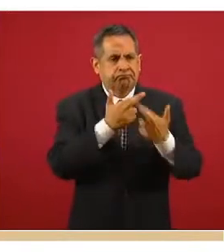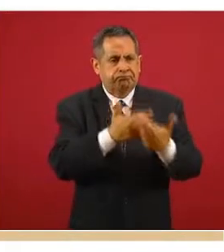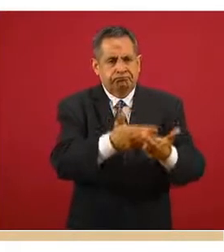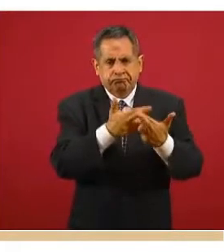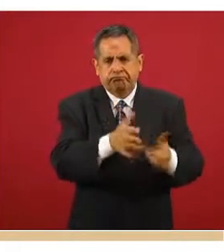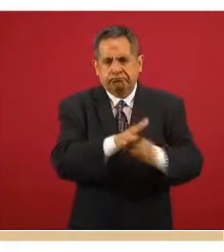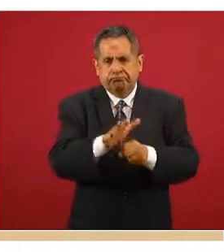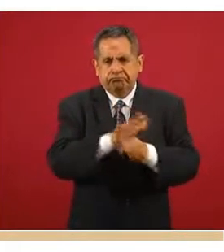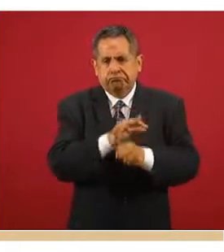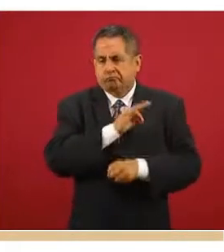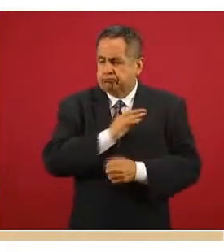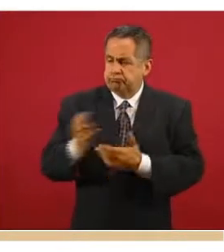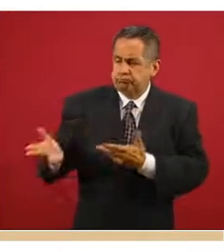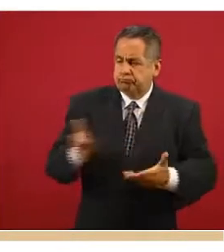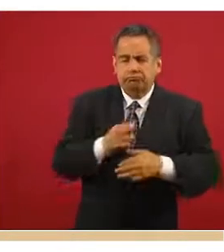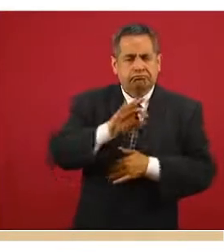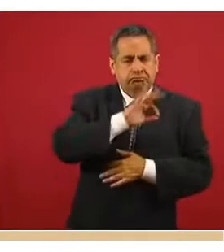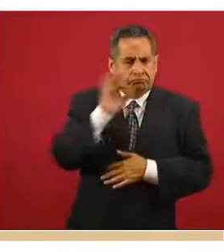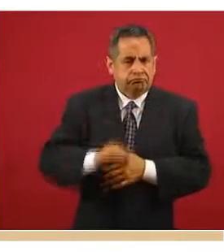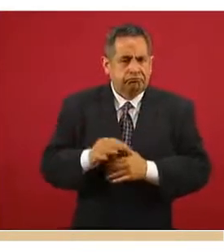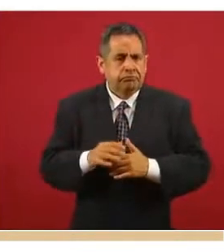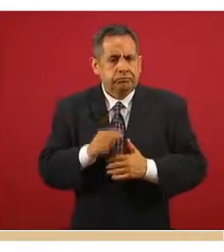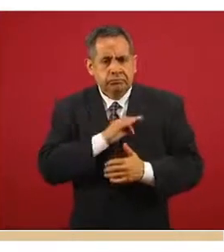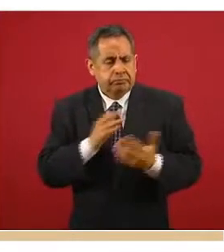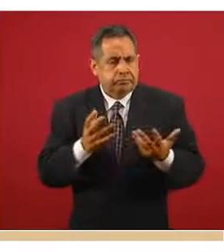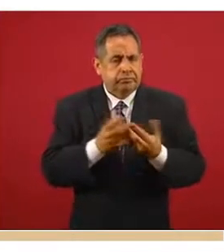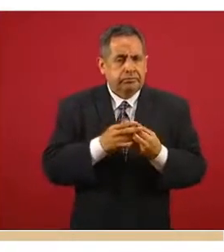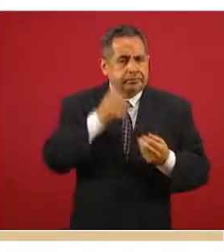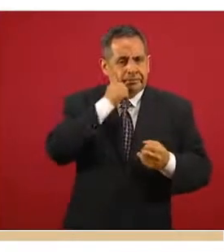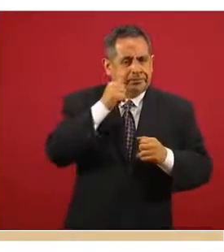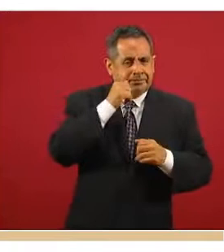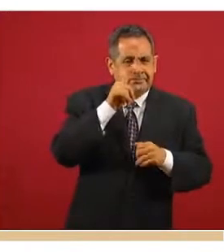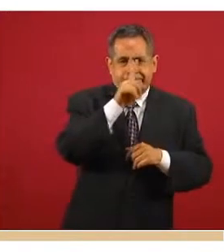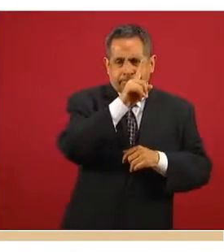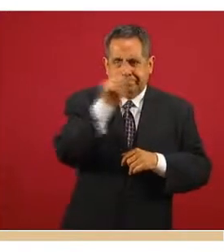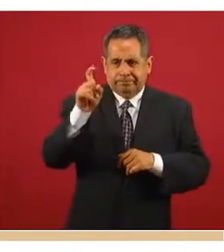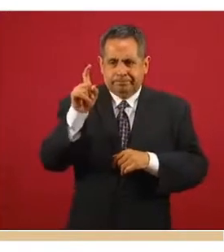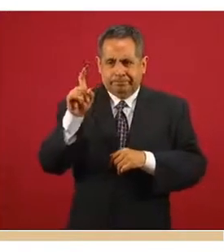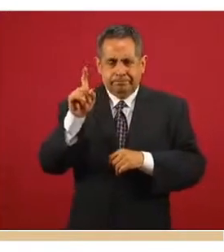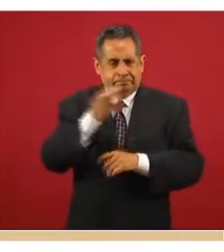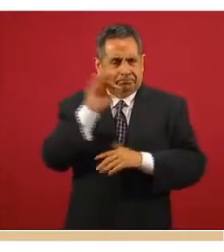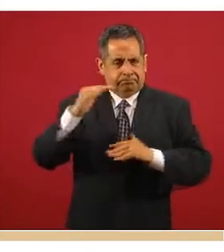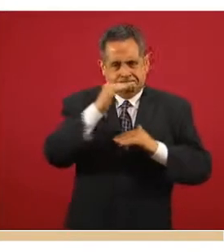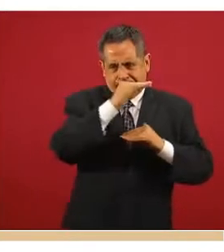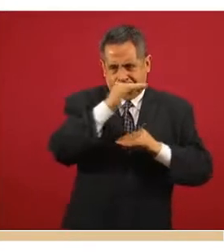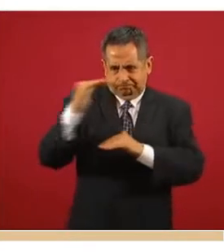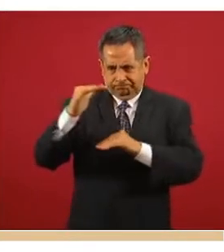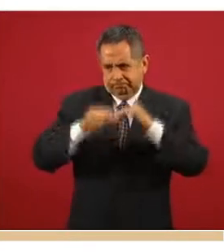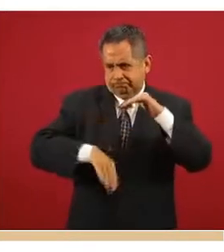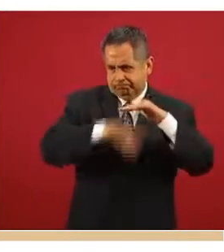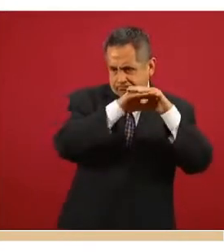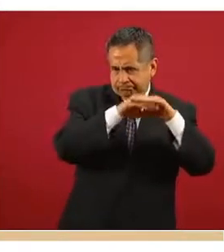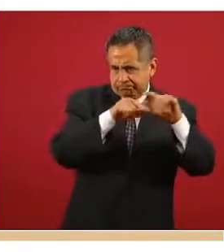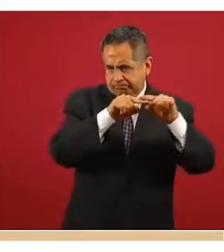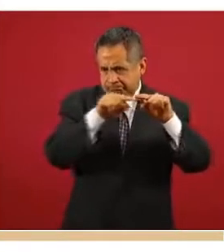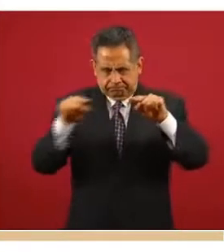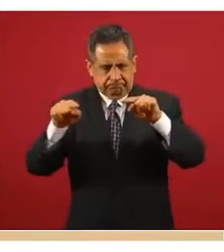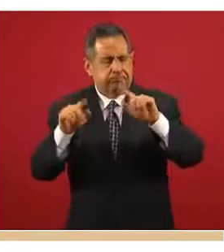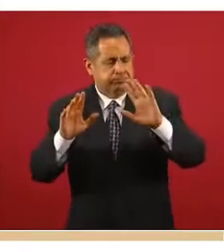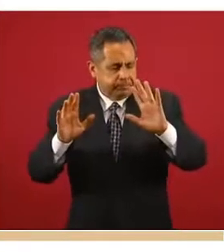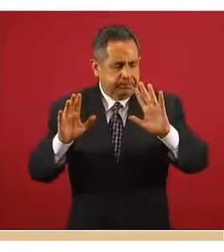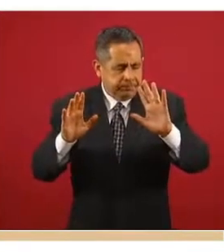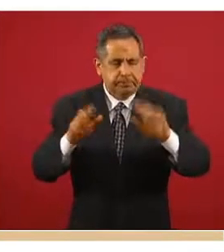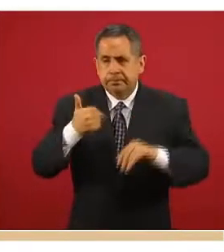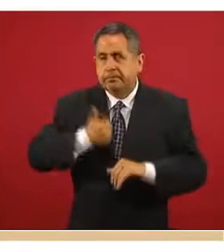porcentaje. El tamaño máximo de todas esas columnas es 100%, es decir, la totalidad de las camas hospitalarias que se